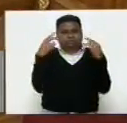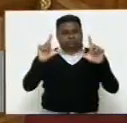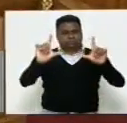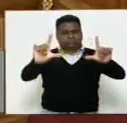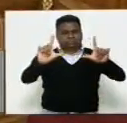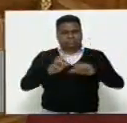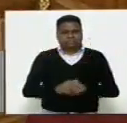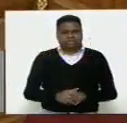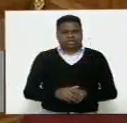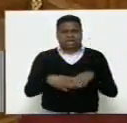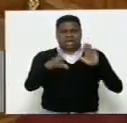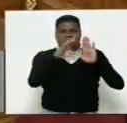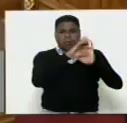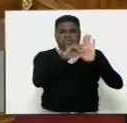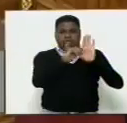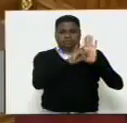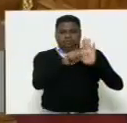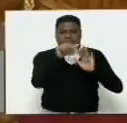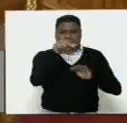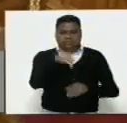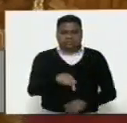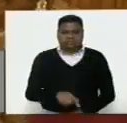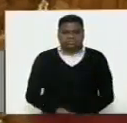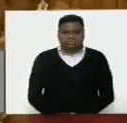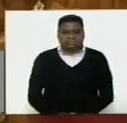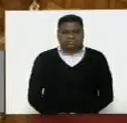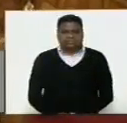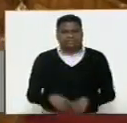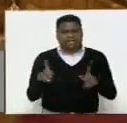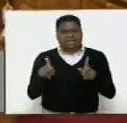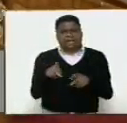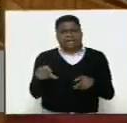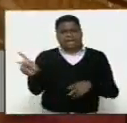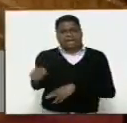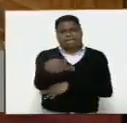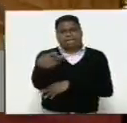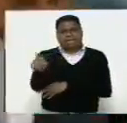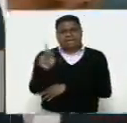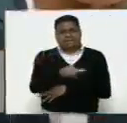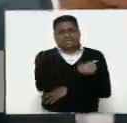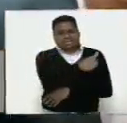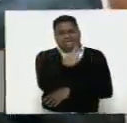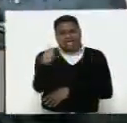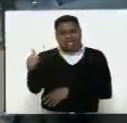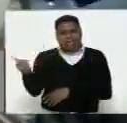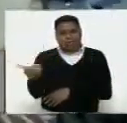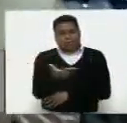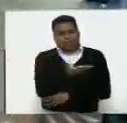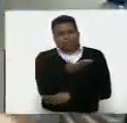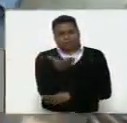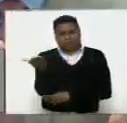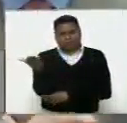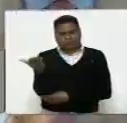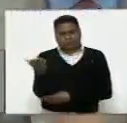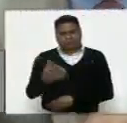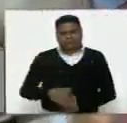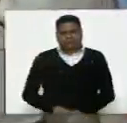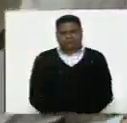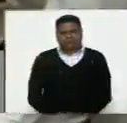las constituyentes y los constituyentes de la patria, en cada una y en cada uno de